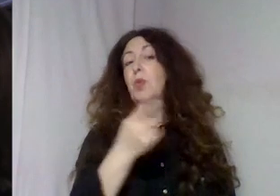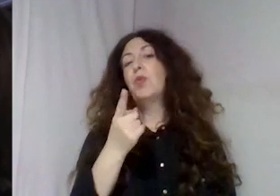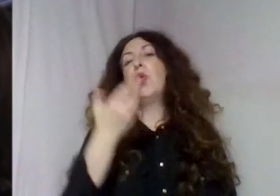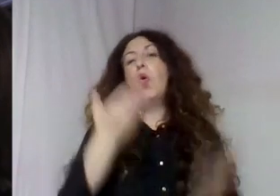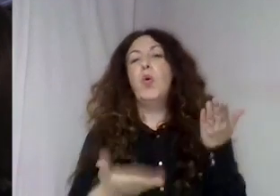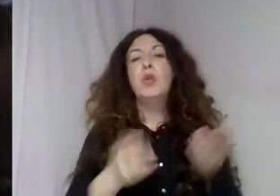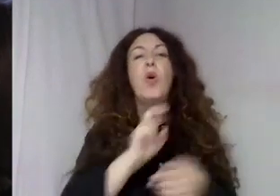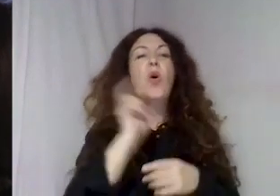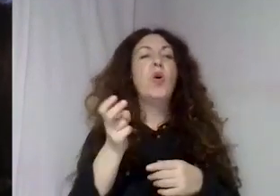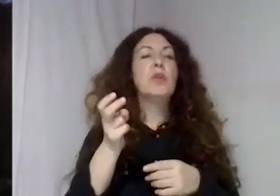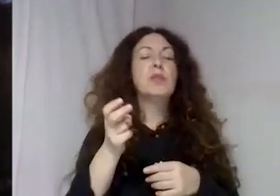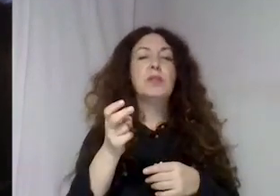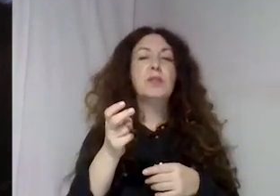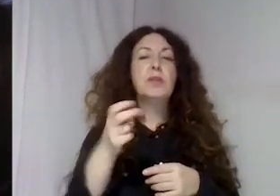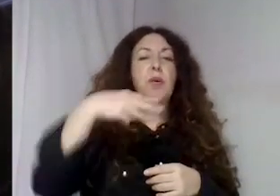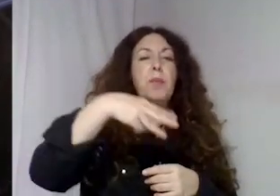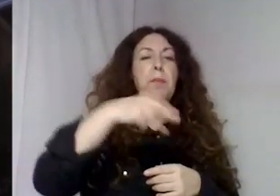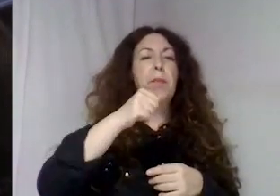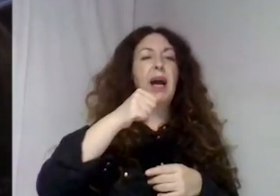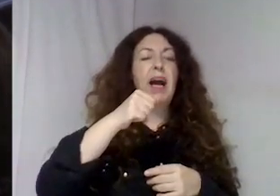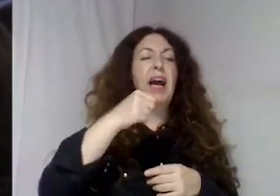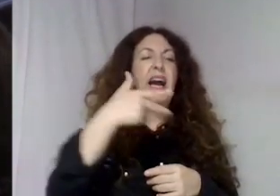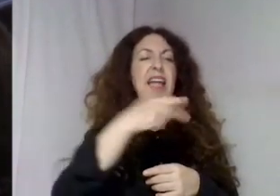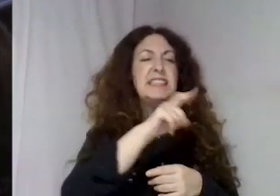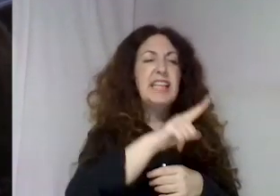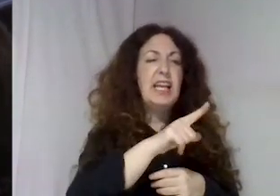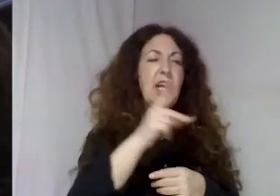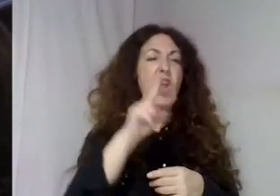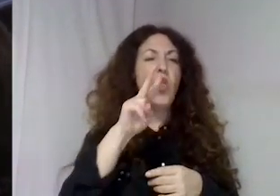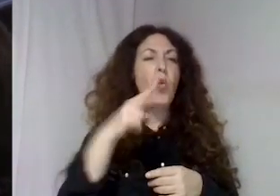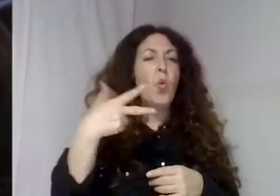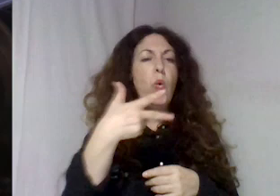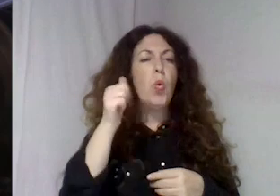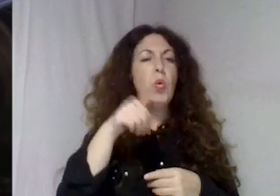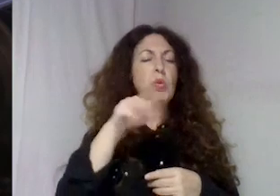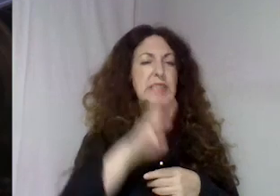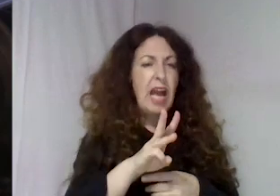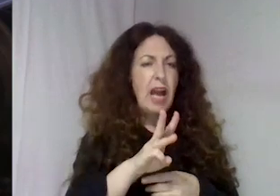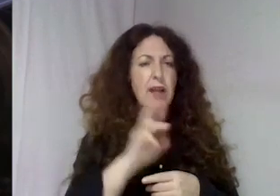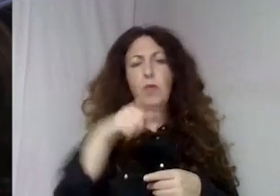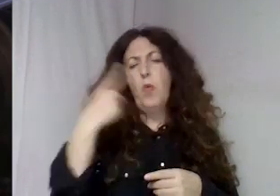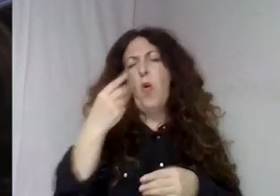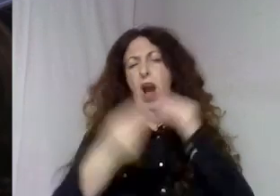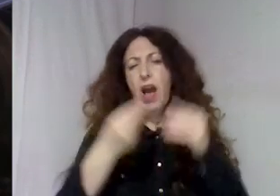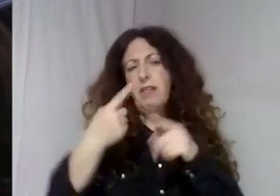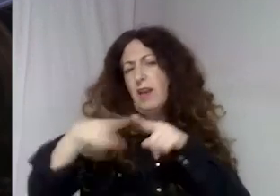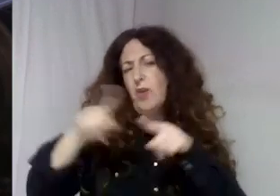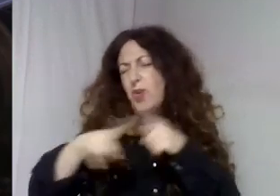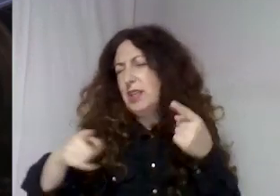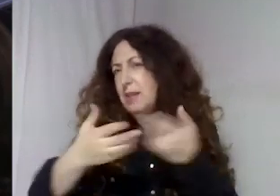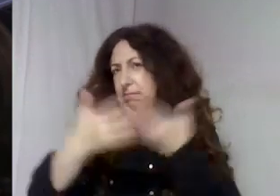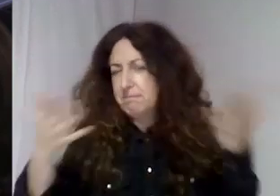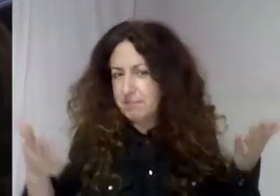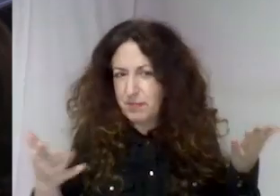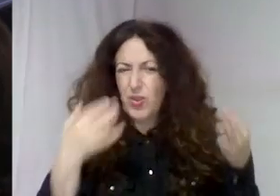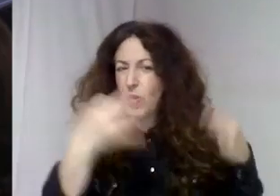contemporáneo, pues en un momento determinado las musas son las que le han contado al artista lo que tenía que hacer, pues ya está, perfecto. O sea, en